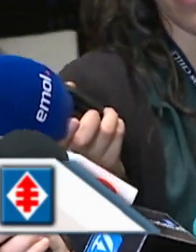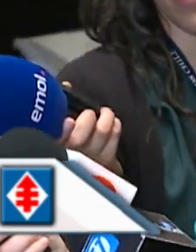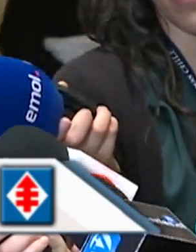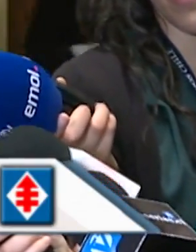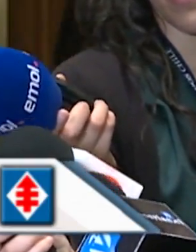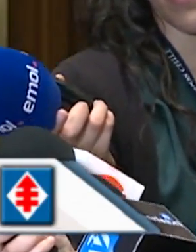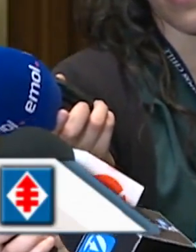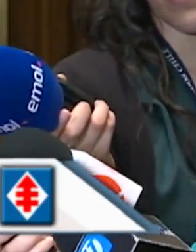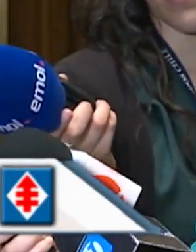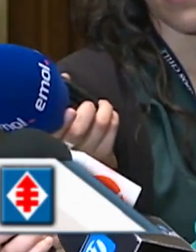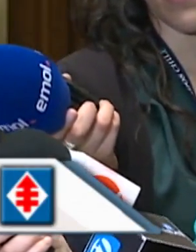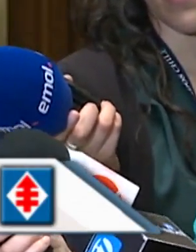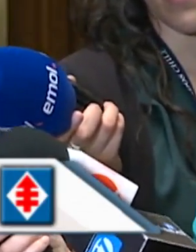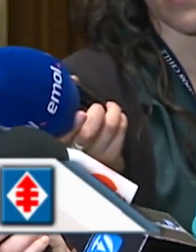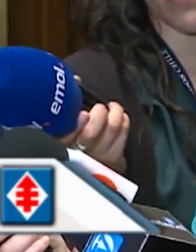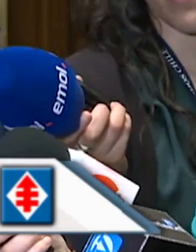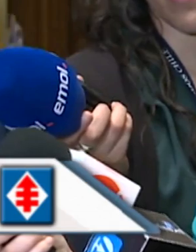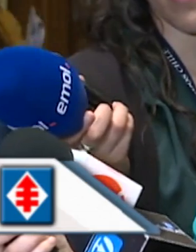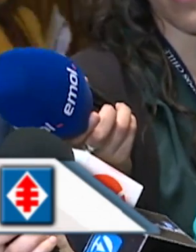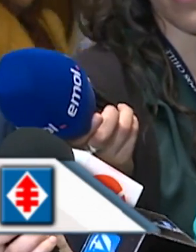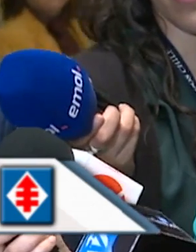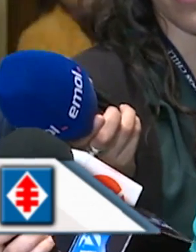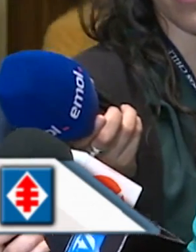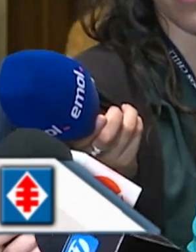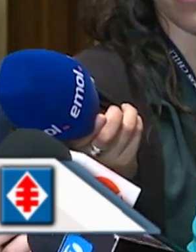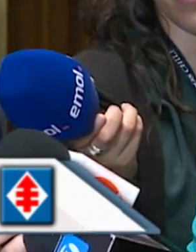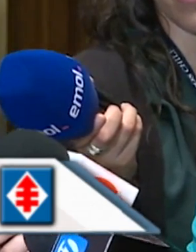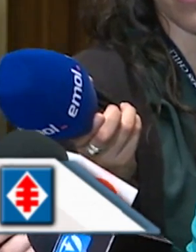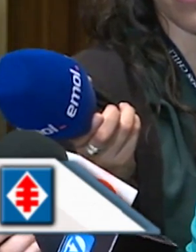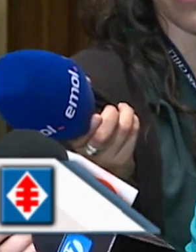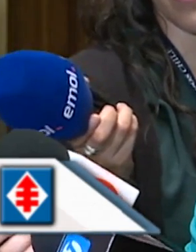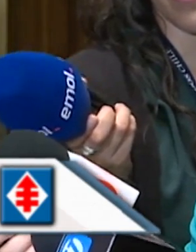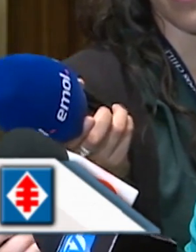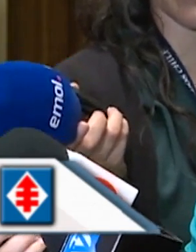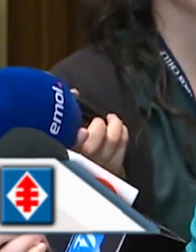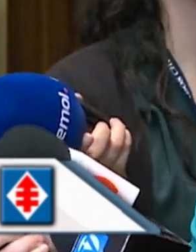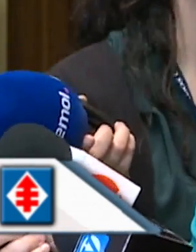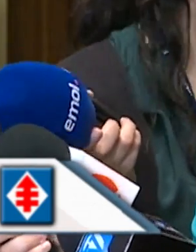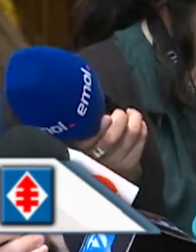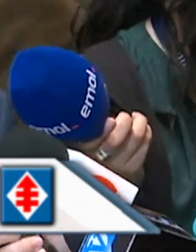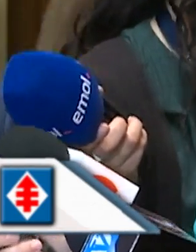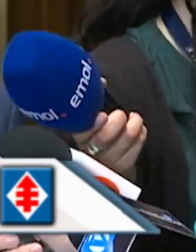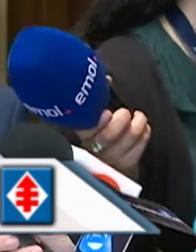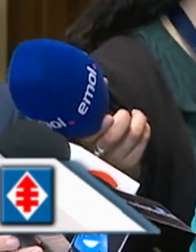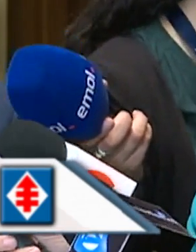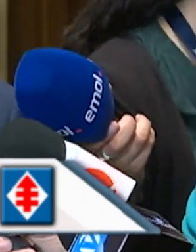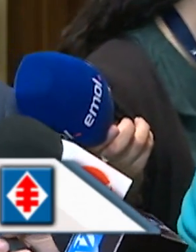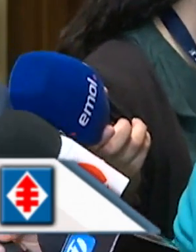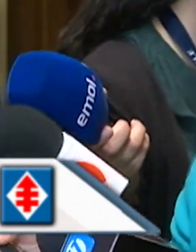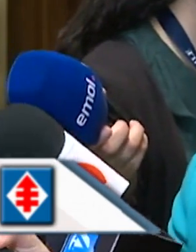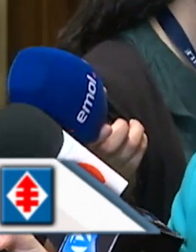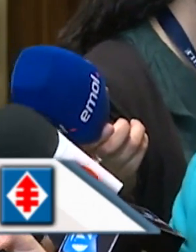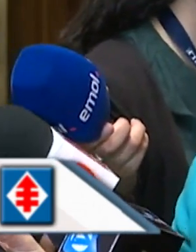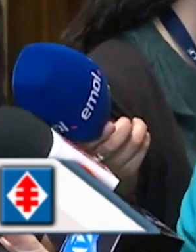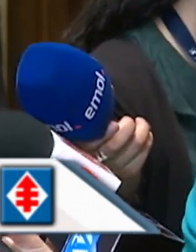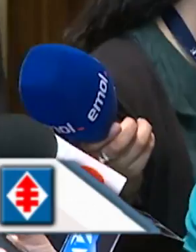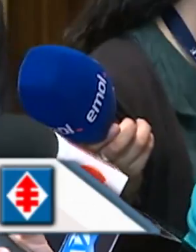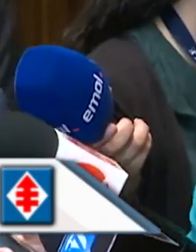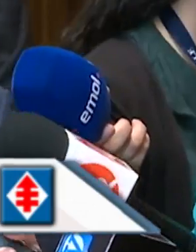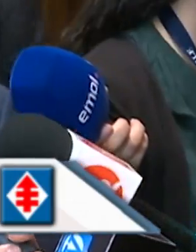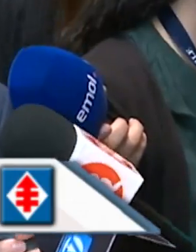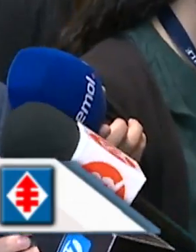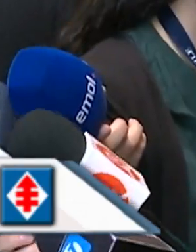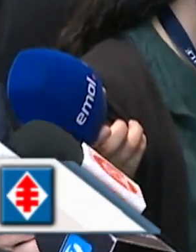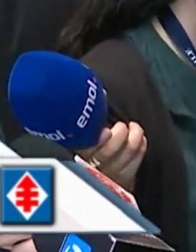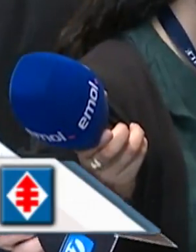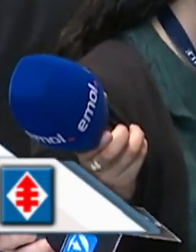tiene que pagar los 30 minutos completos y por lo tanto a nuestro juicio aquí evidentemente que hay un retroceso además